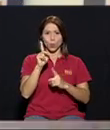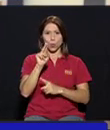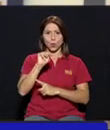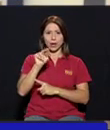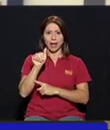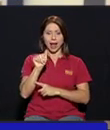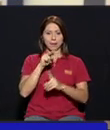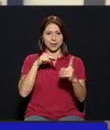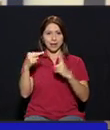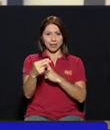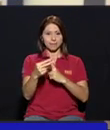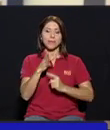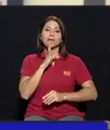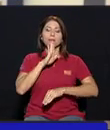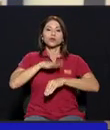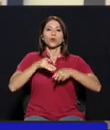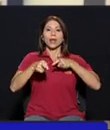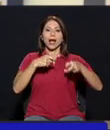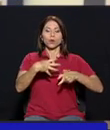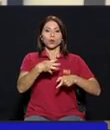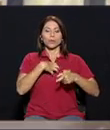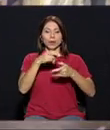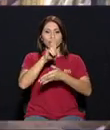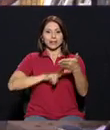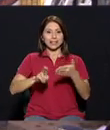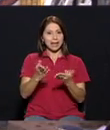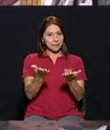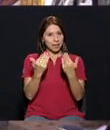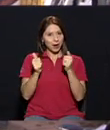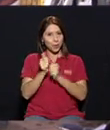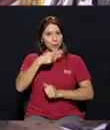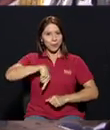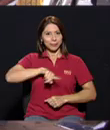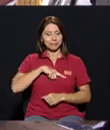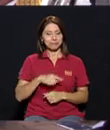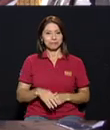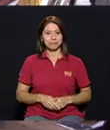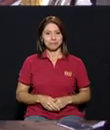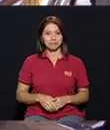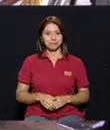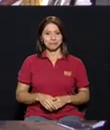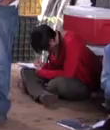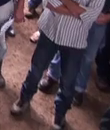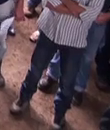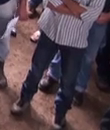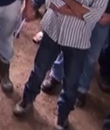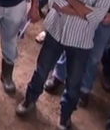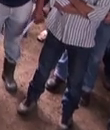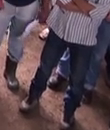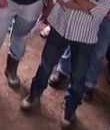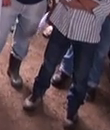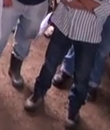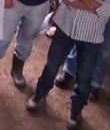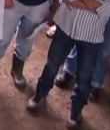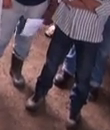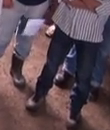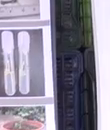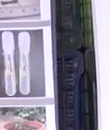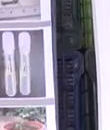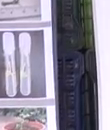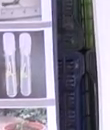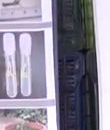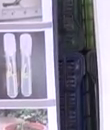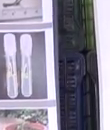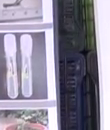Gracias a la autonomía universitaria podemos formar jóvenes con conciencia social y ambiental. Hoy, en Una